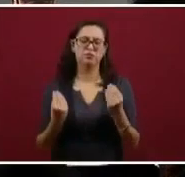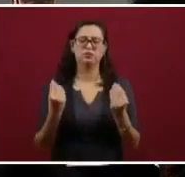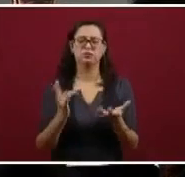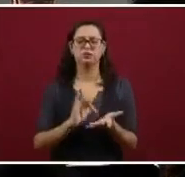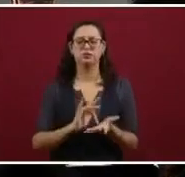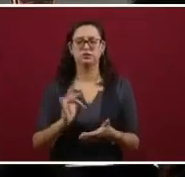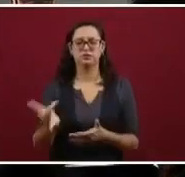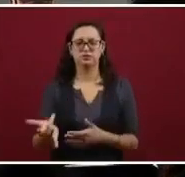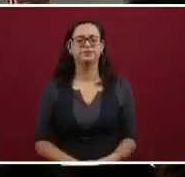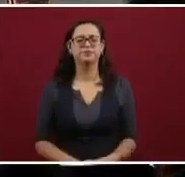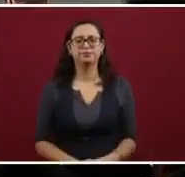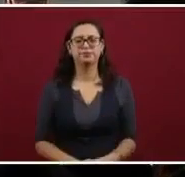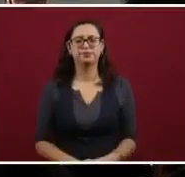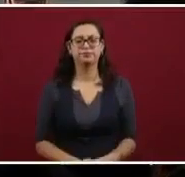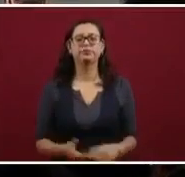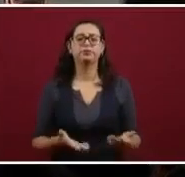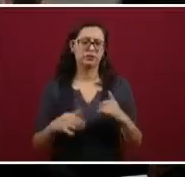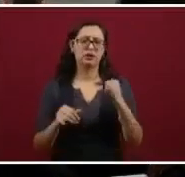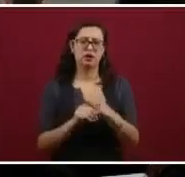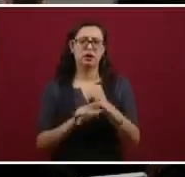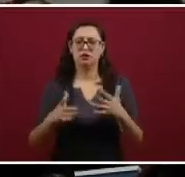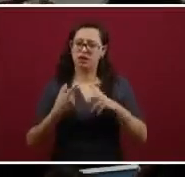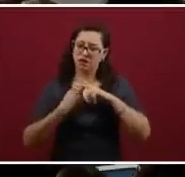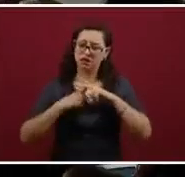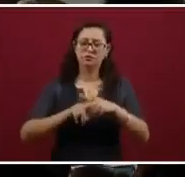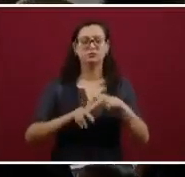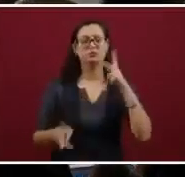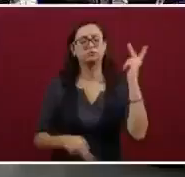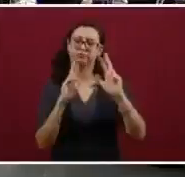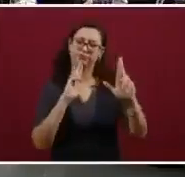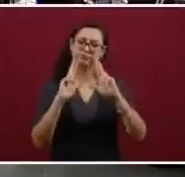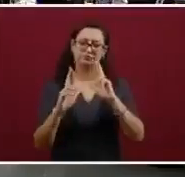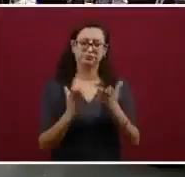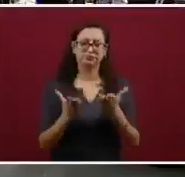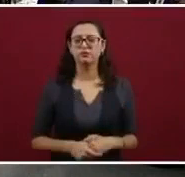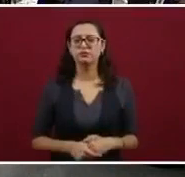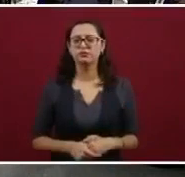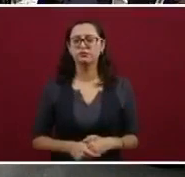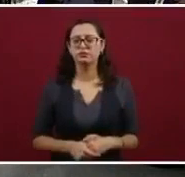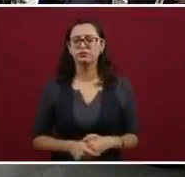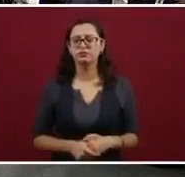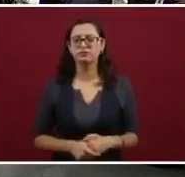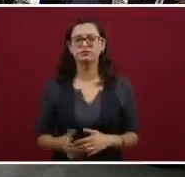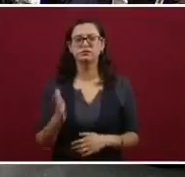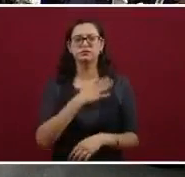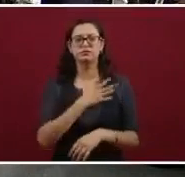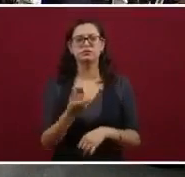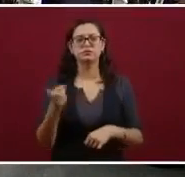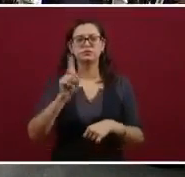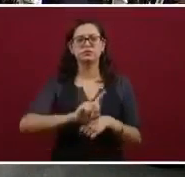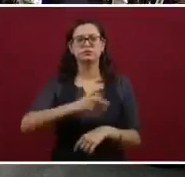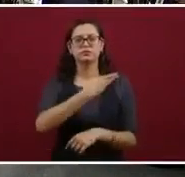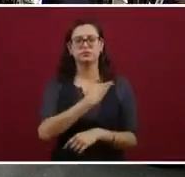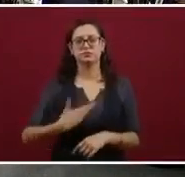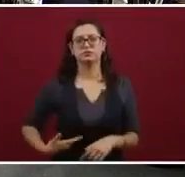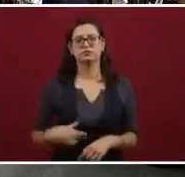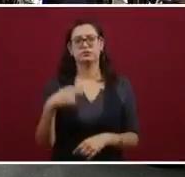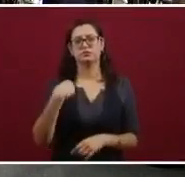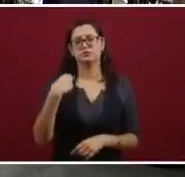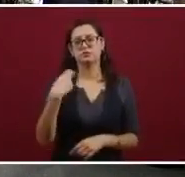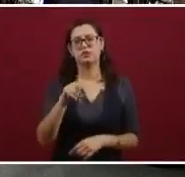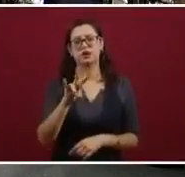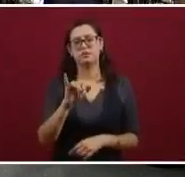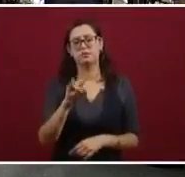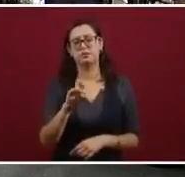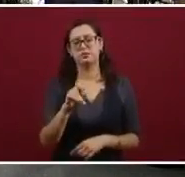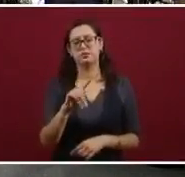Bueno, pues esa es la información y abrimos para preguntas y respuestas. Empezamos por acá. Buenos días, señor presidente. Vicente Serrano, conductor de Sin